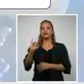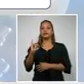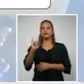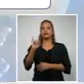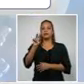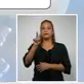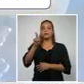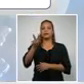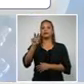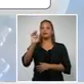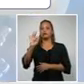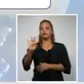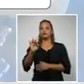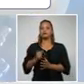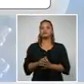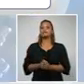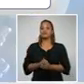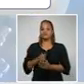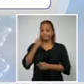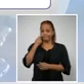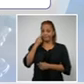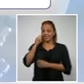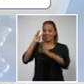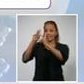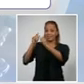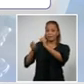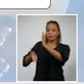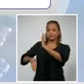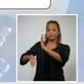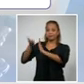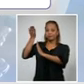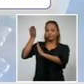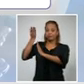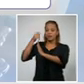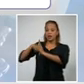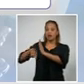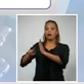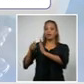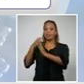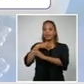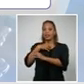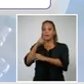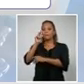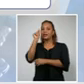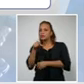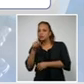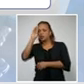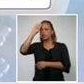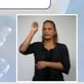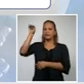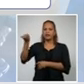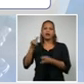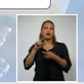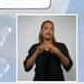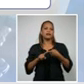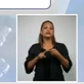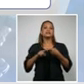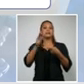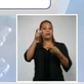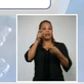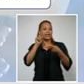17.628, fíjense las cifras elevadas que estamos teniendo de pacientes ingresados, de pacientes en